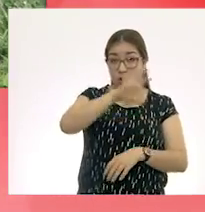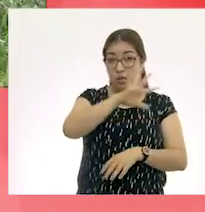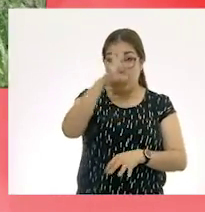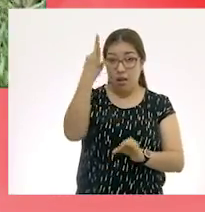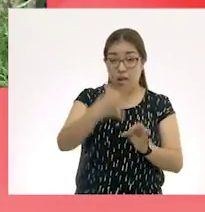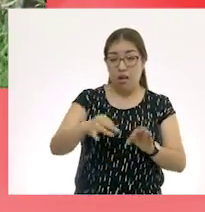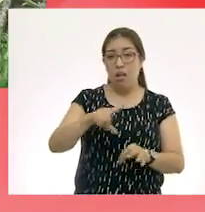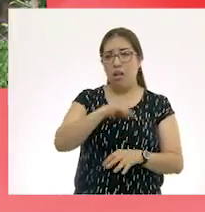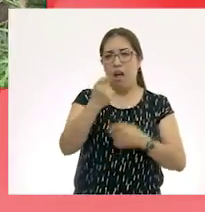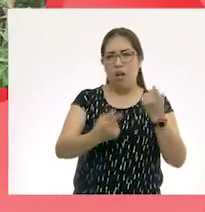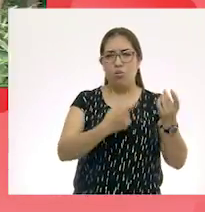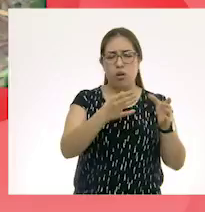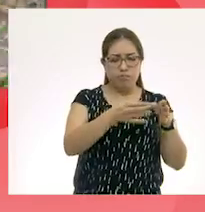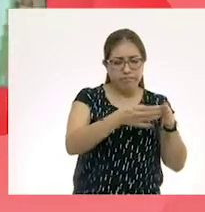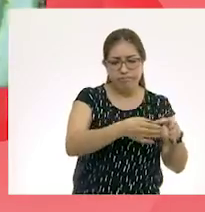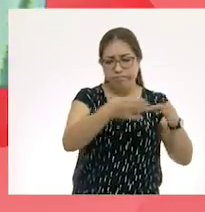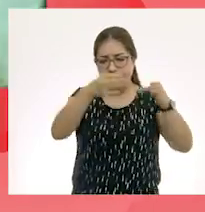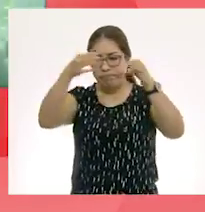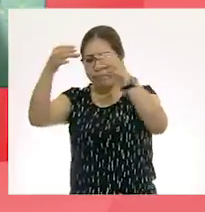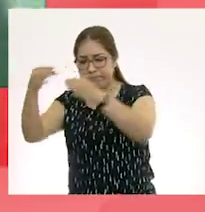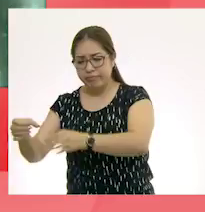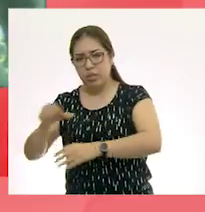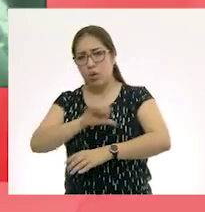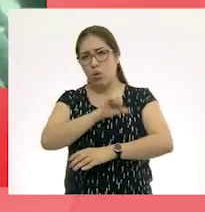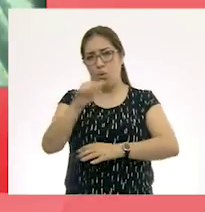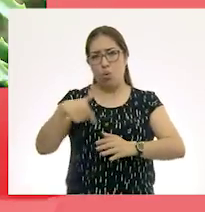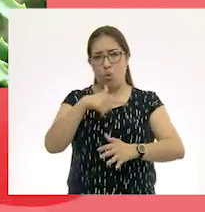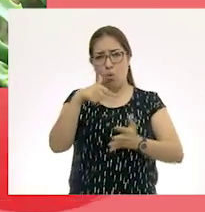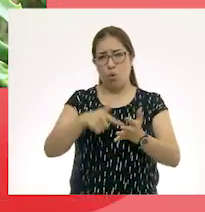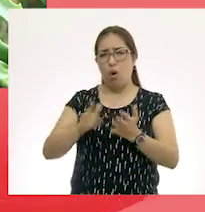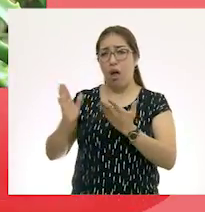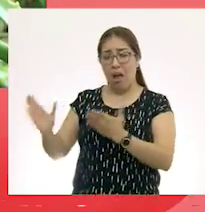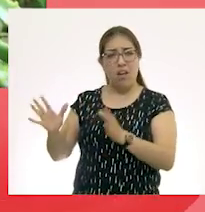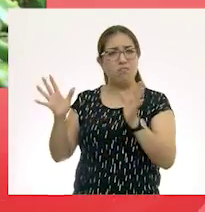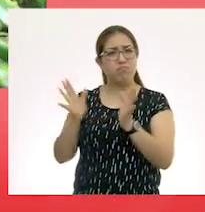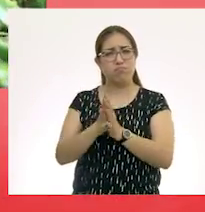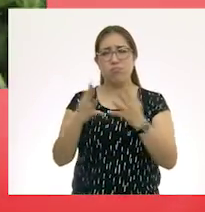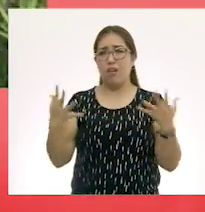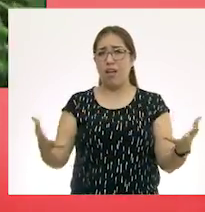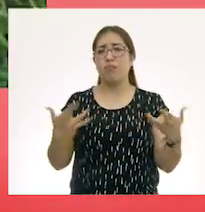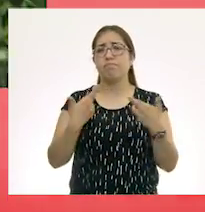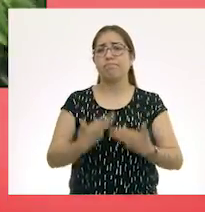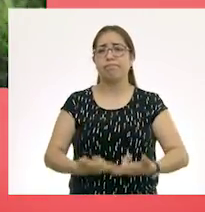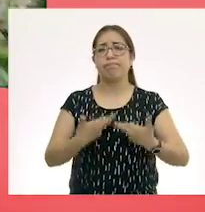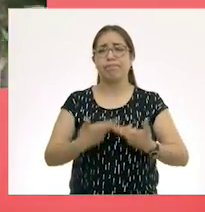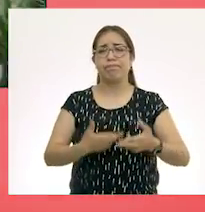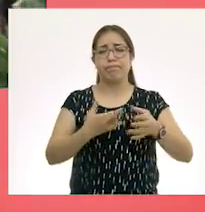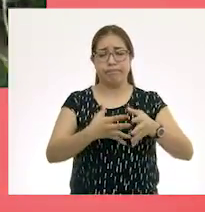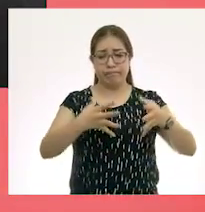algunas las pasamos de este lado. Aquí tenemos pues gran diversidad de especies.